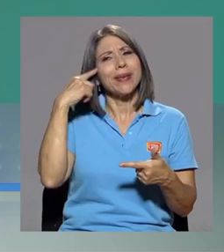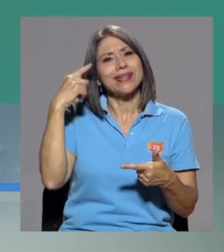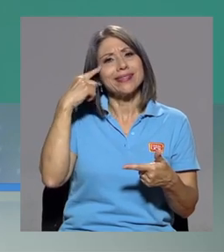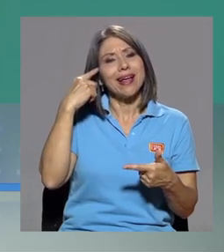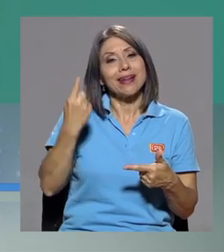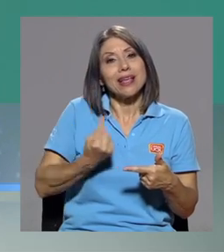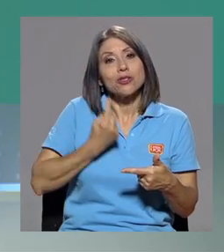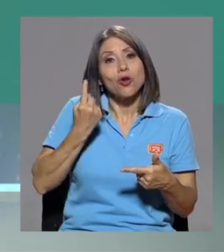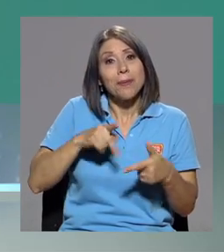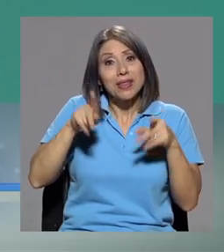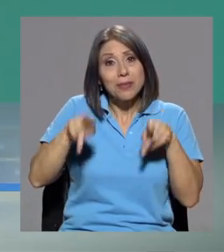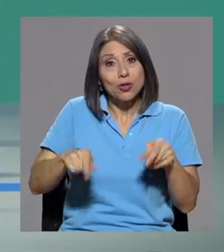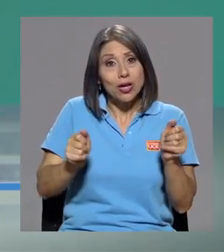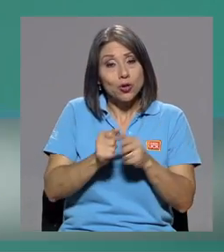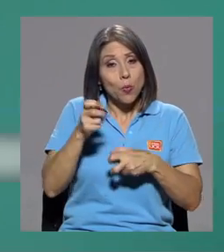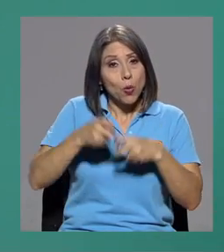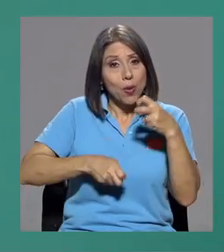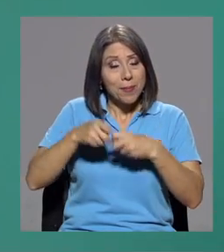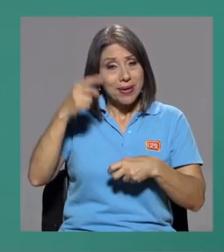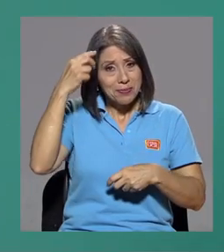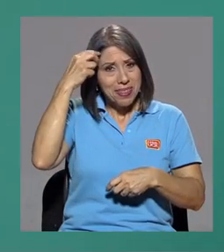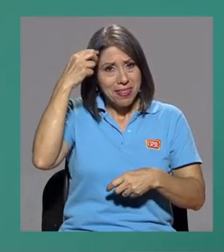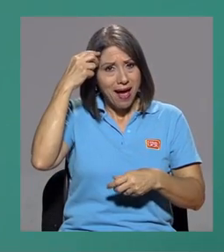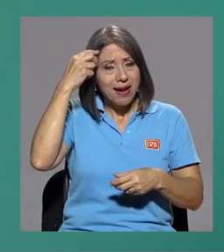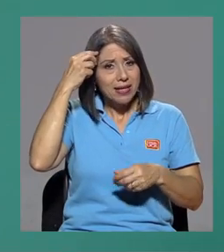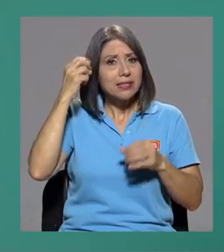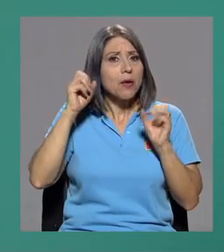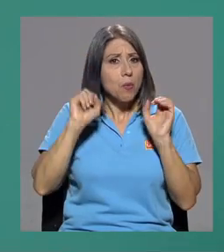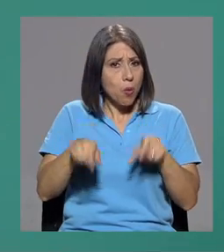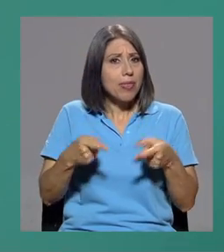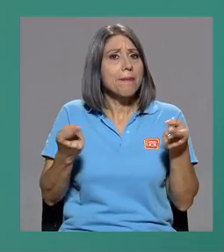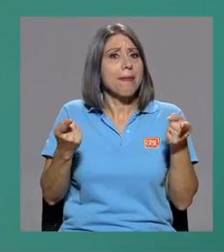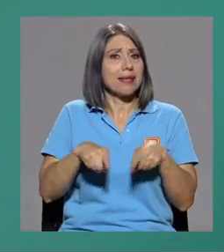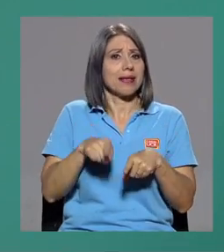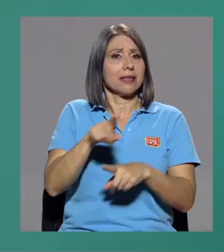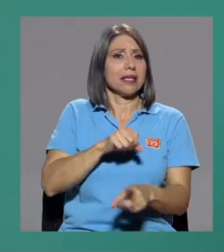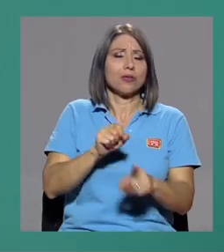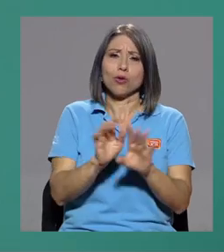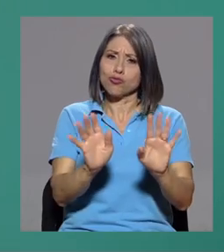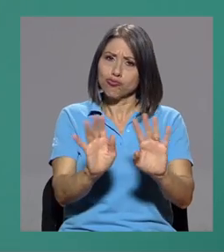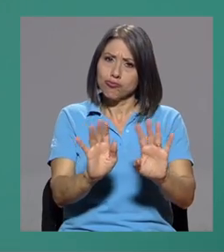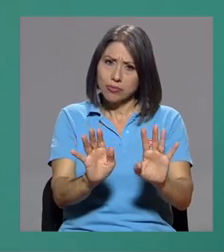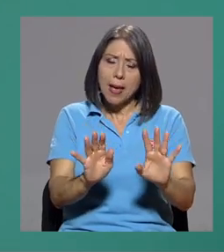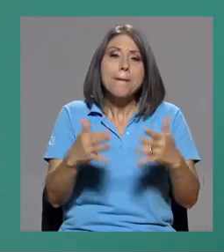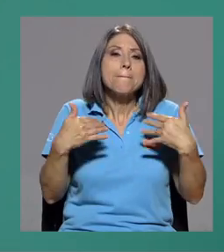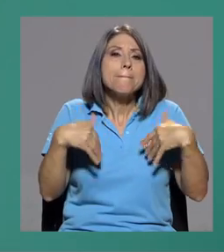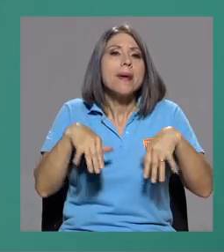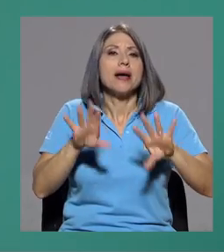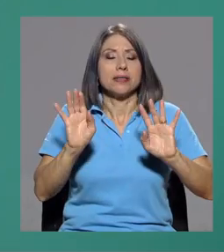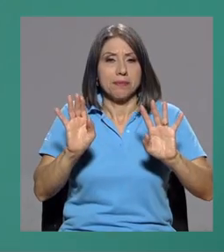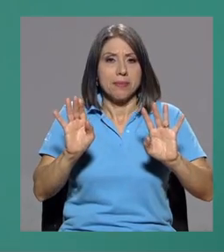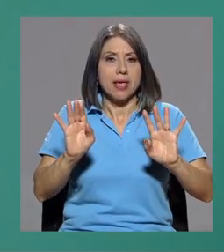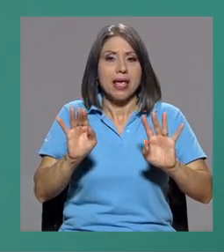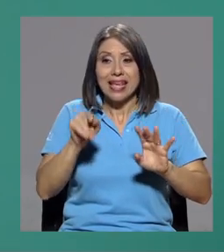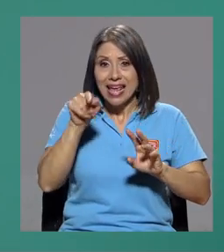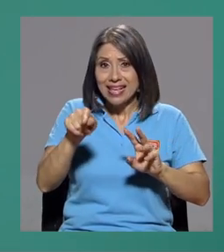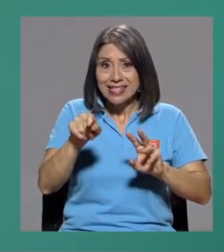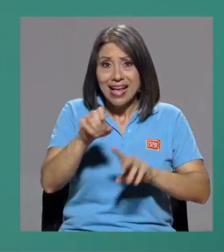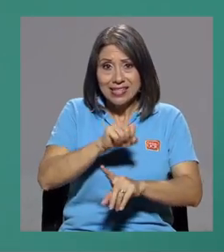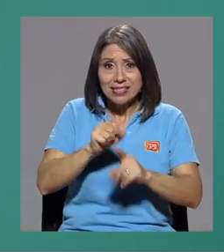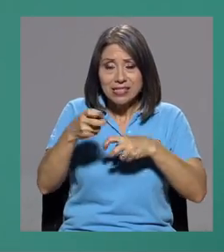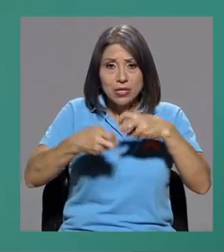las personas con trastornos mentales pasan por esta situación, sino que más bien es una